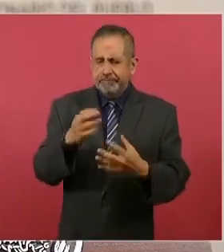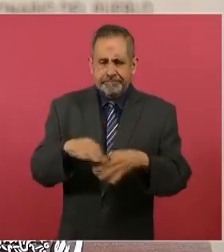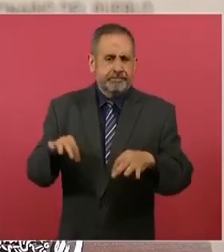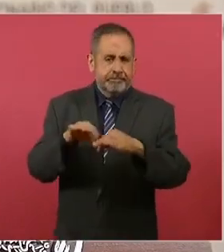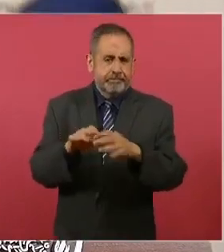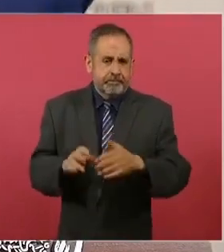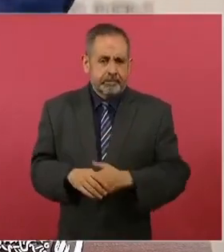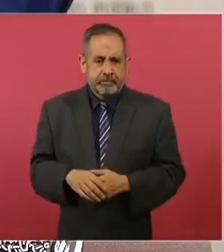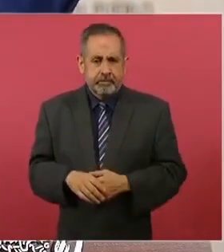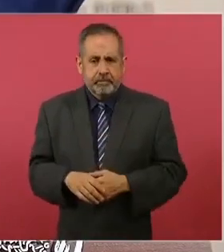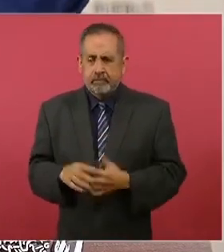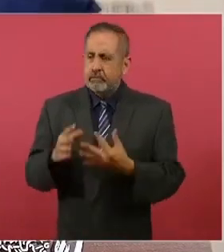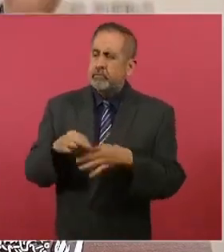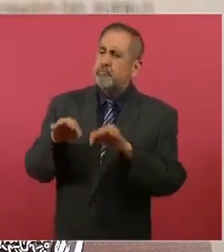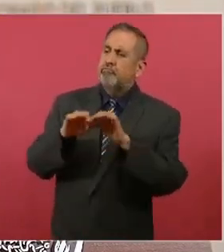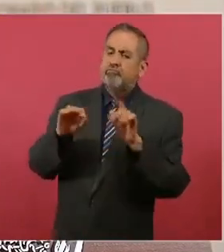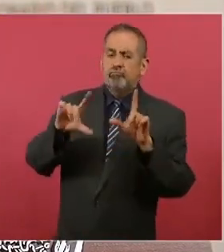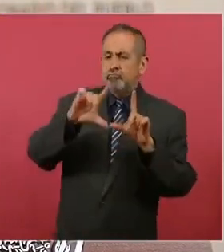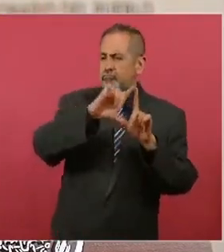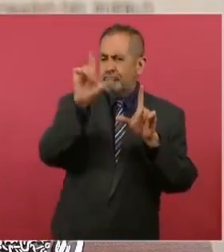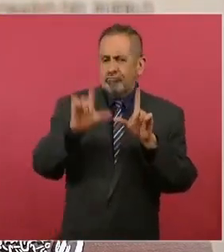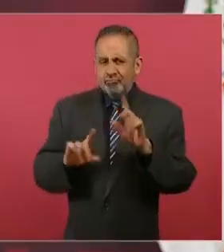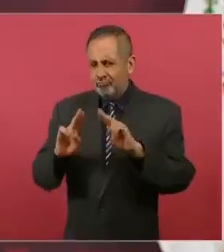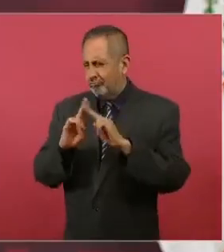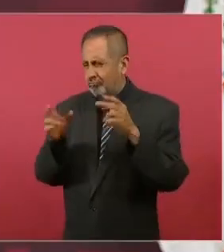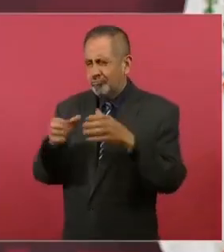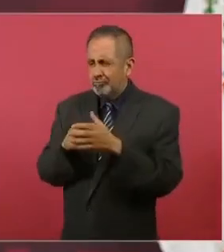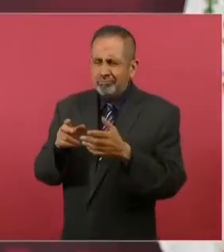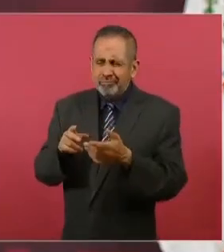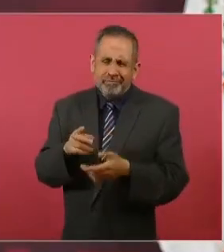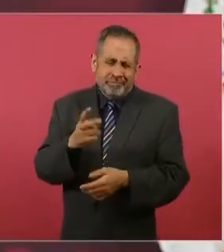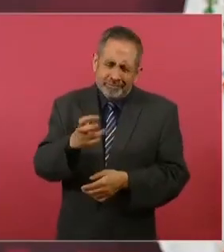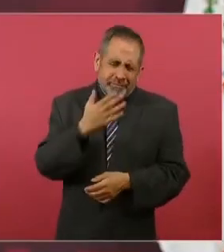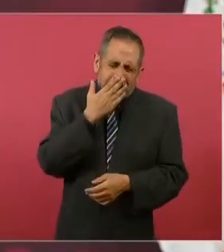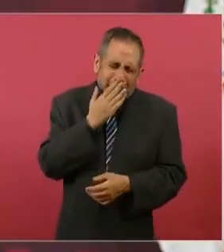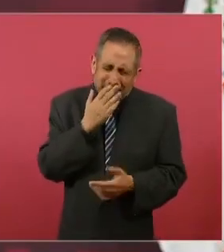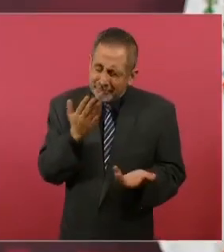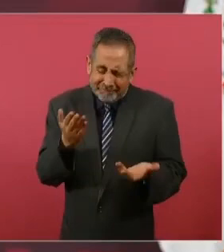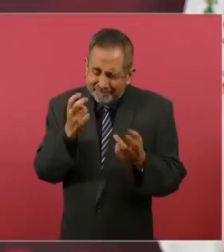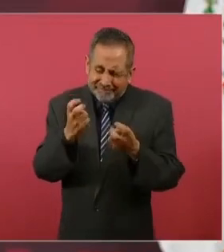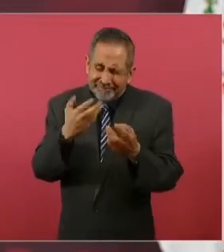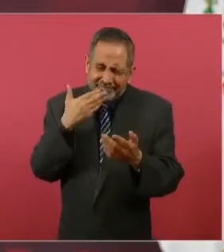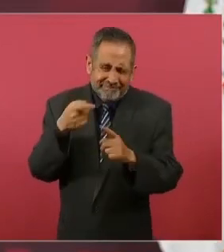Y es importante la unidad nacional. Pues está bien, sí.